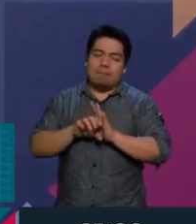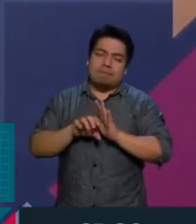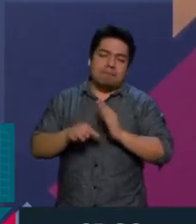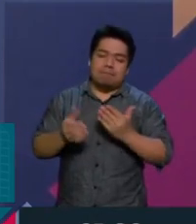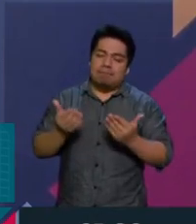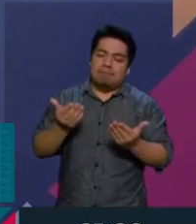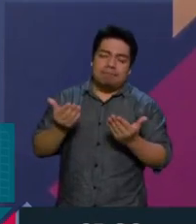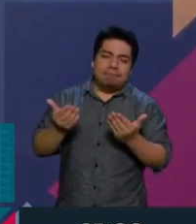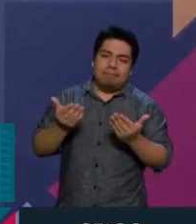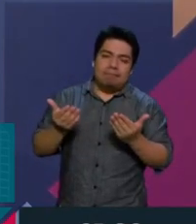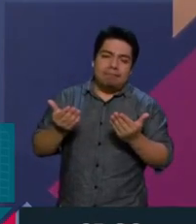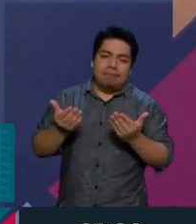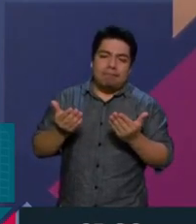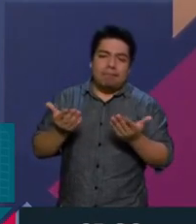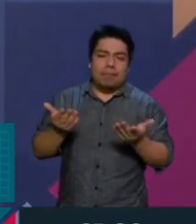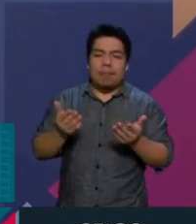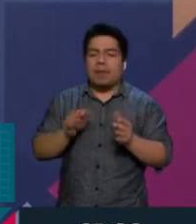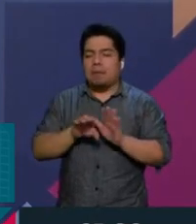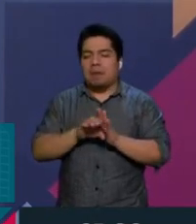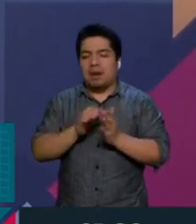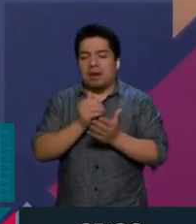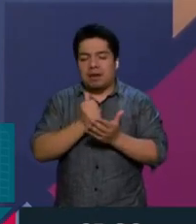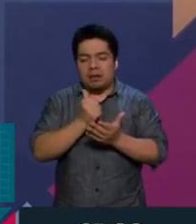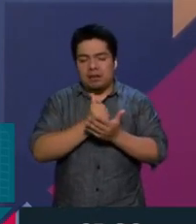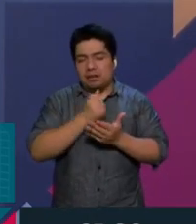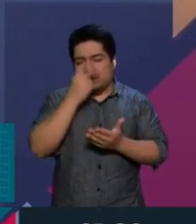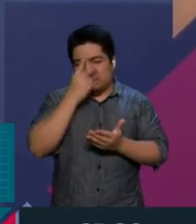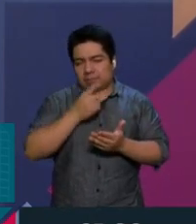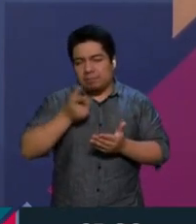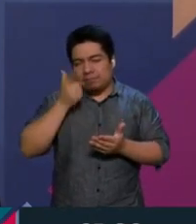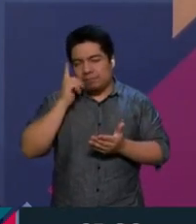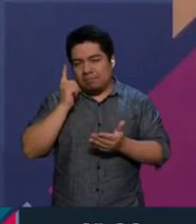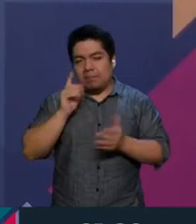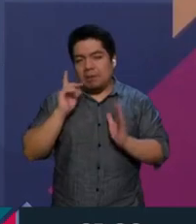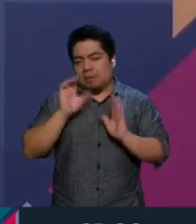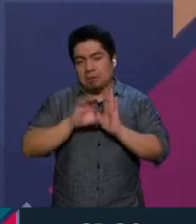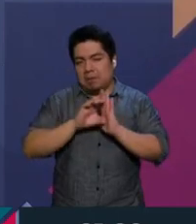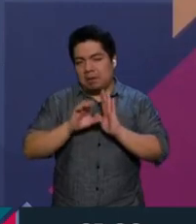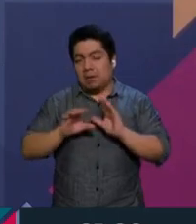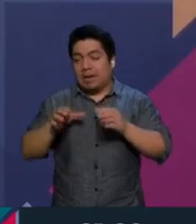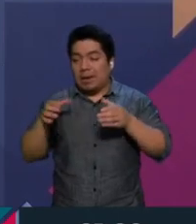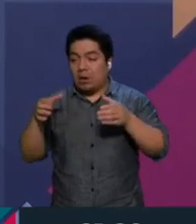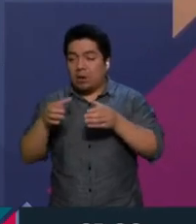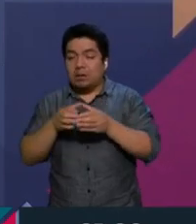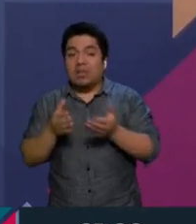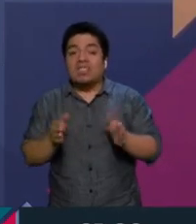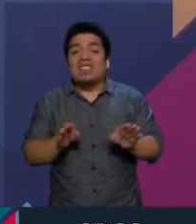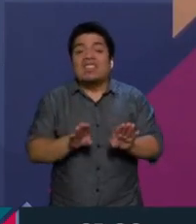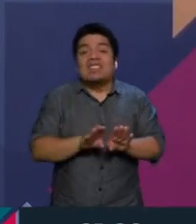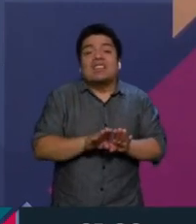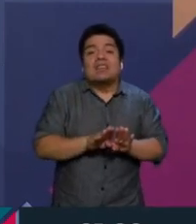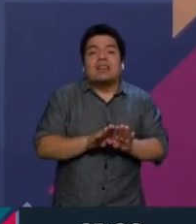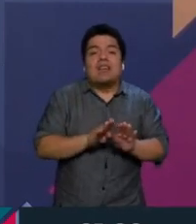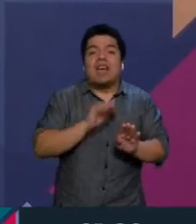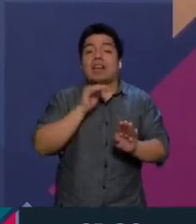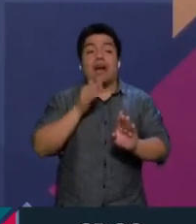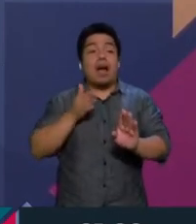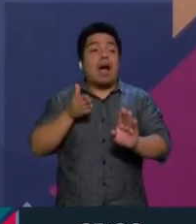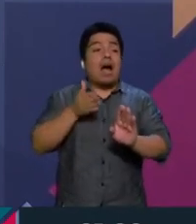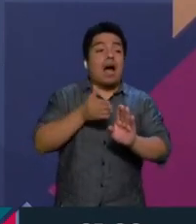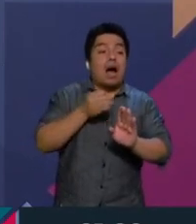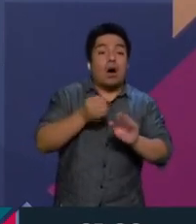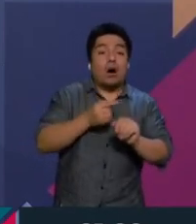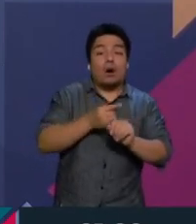símil con la Ciudad de México, es como si se cerrara el Congreso de la Ciudad de México y no hubiera oportunidad de que